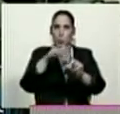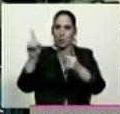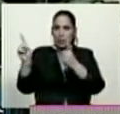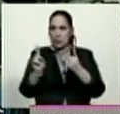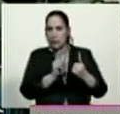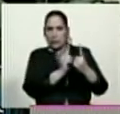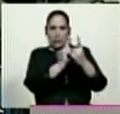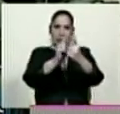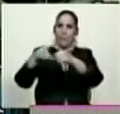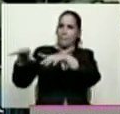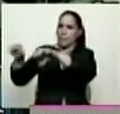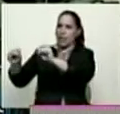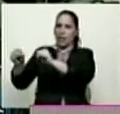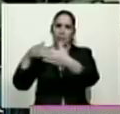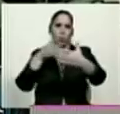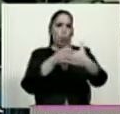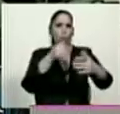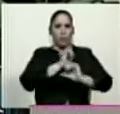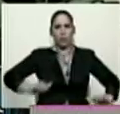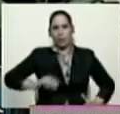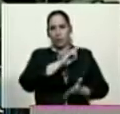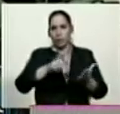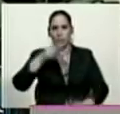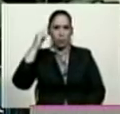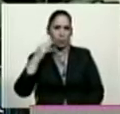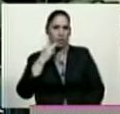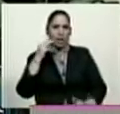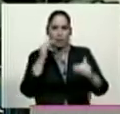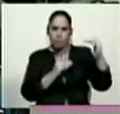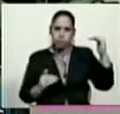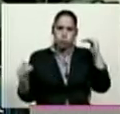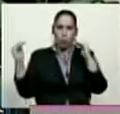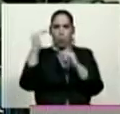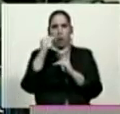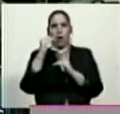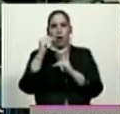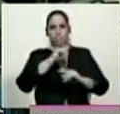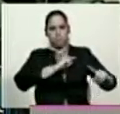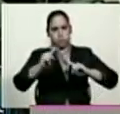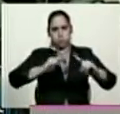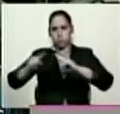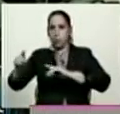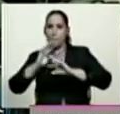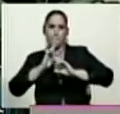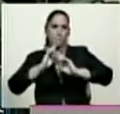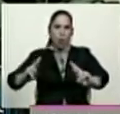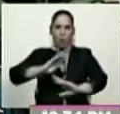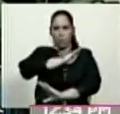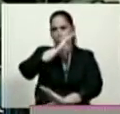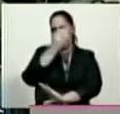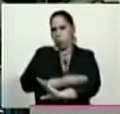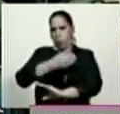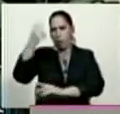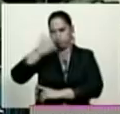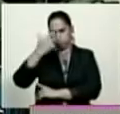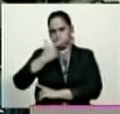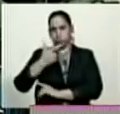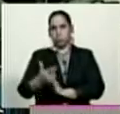Fuerza Armada Nacional Bolivariana, es la moral, es la acción, es la respuesta contundente.